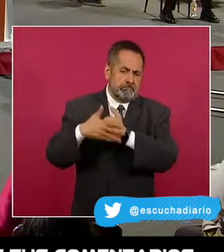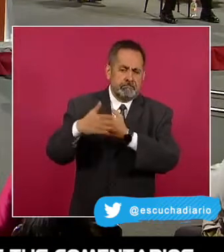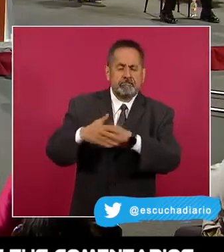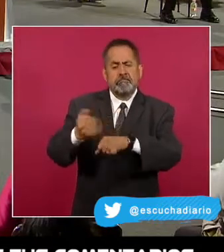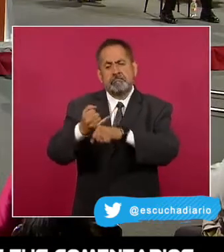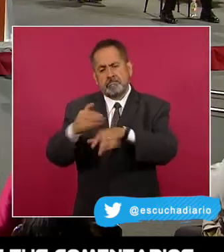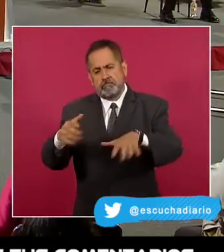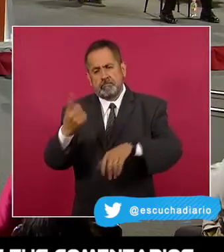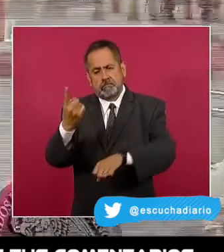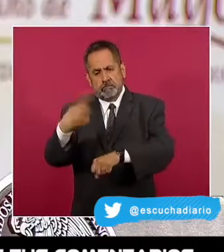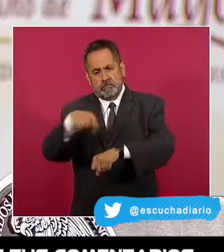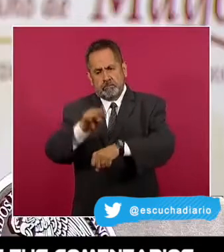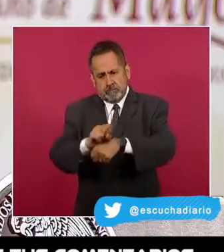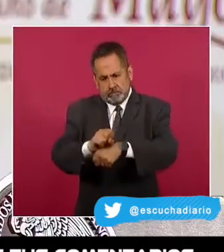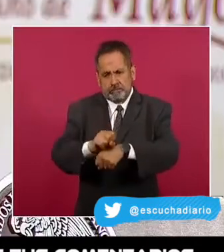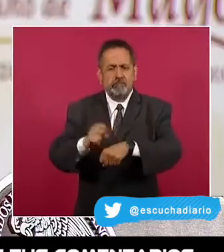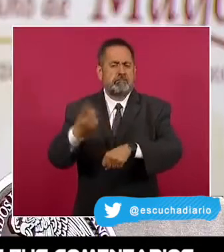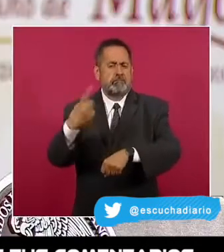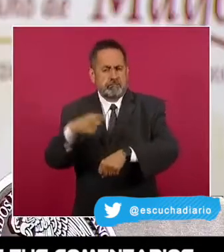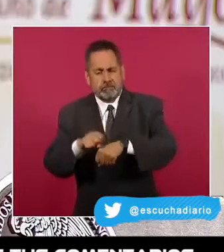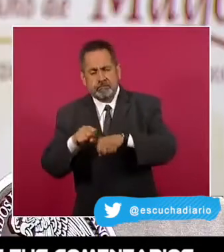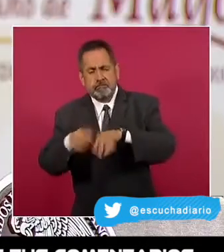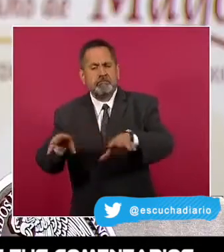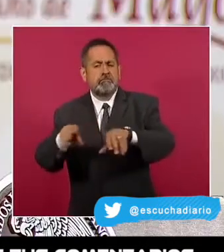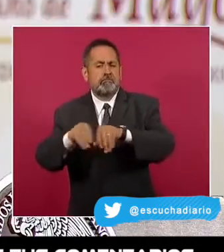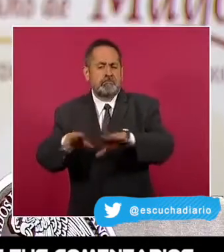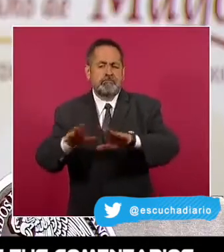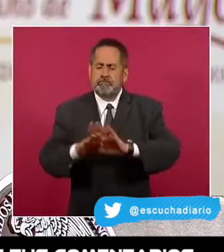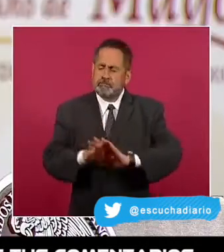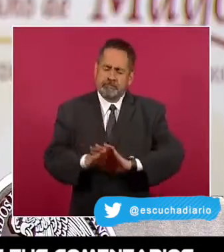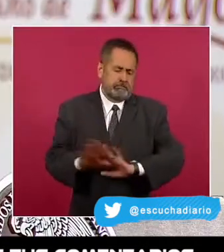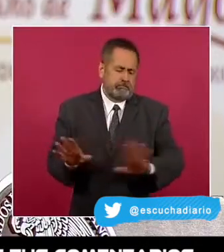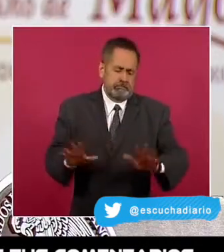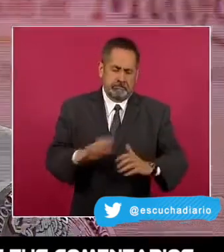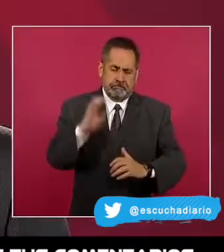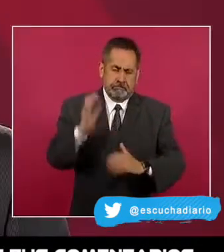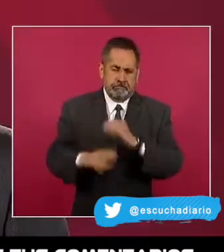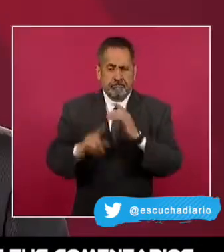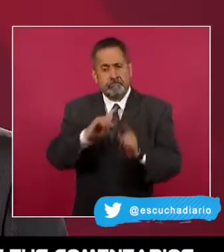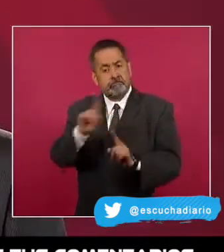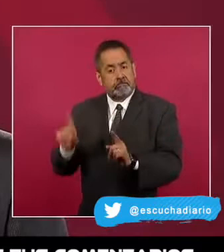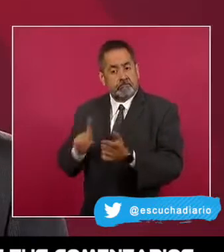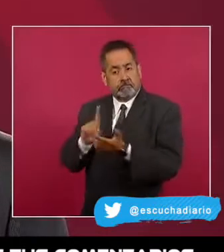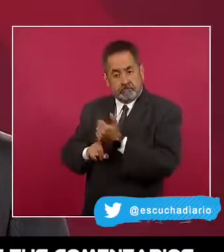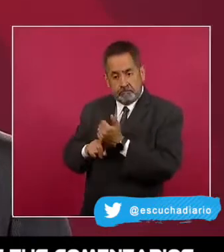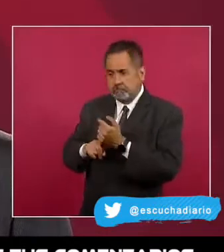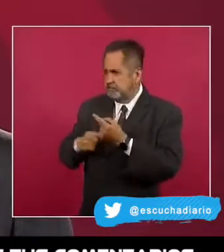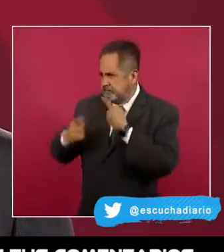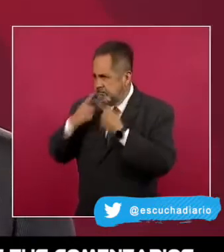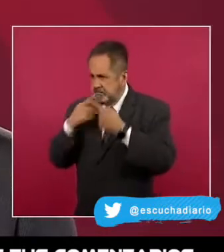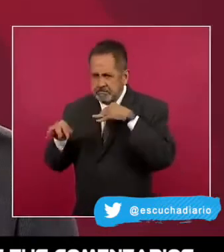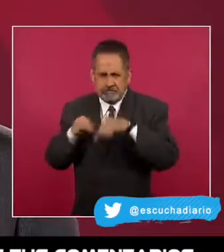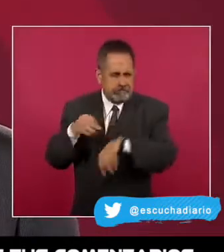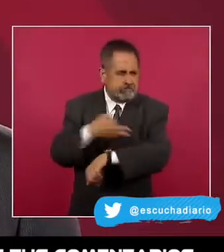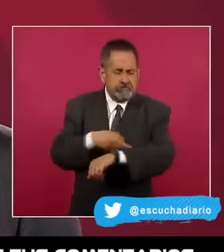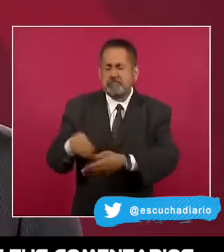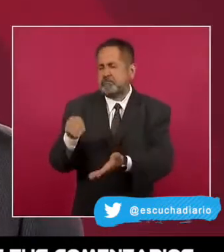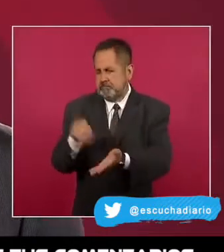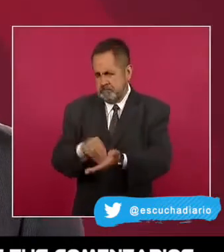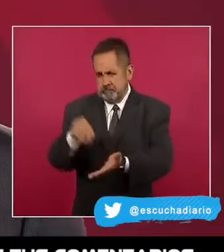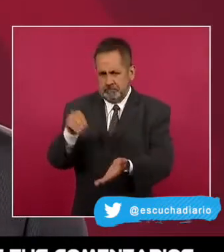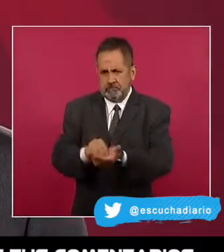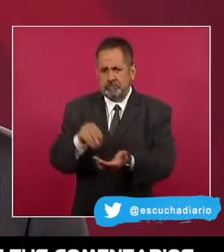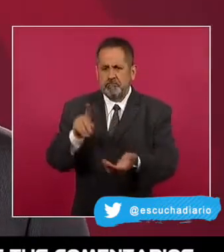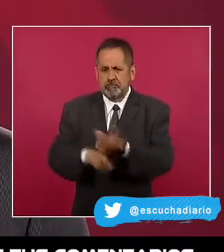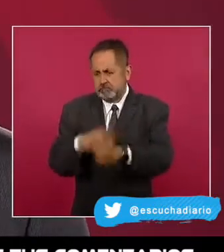de manos con agua y jabón o aplicación de alcohol gel al 70% las veces que sea necesario. Ventilación en espacios